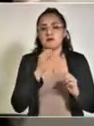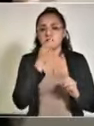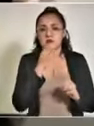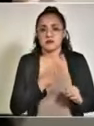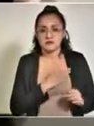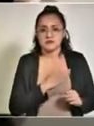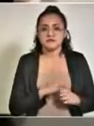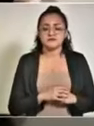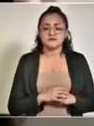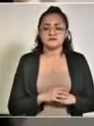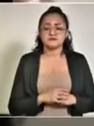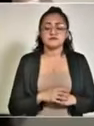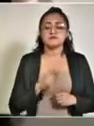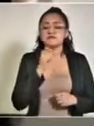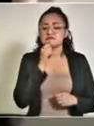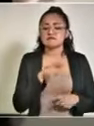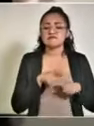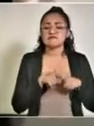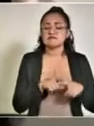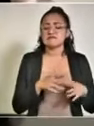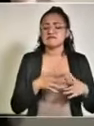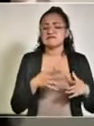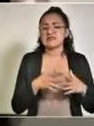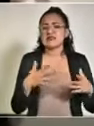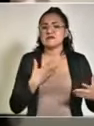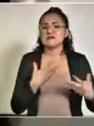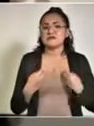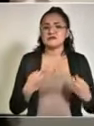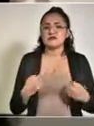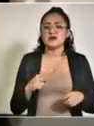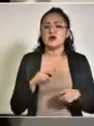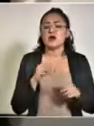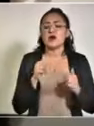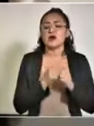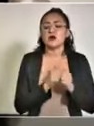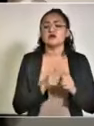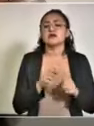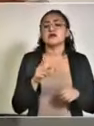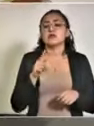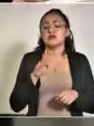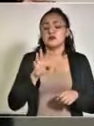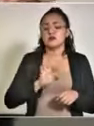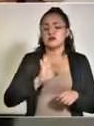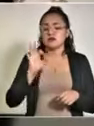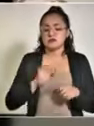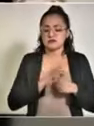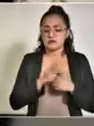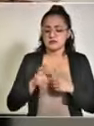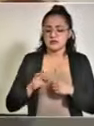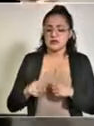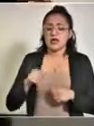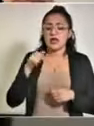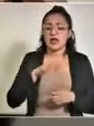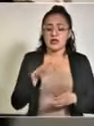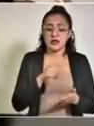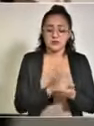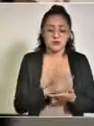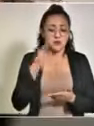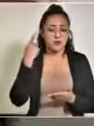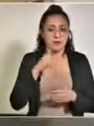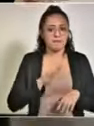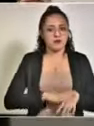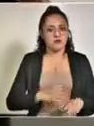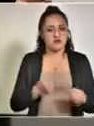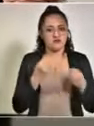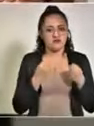incidencia continúa en la zona conurbada con el 74%, siendo la ciudad de Puebla la de mayor